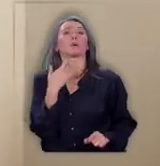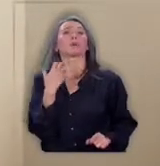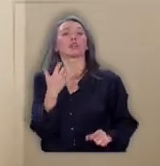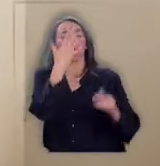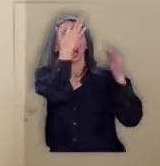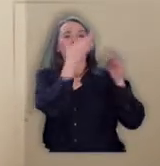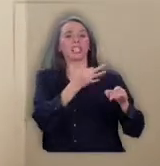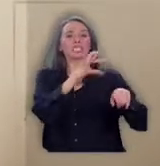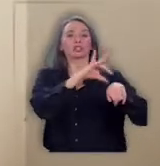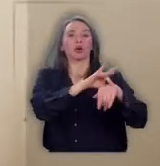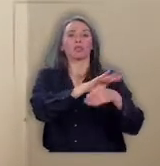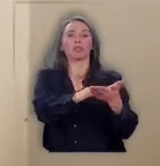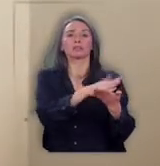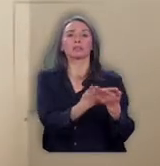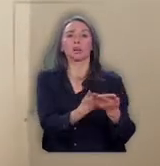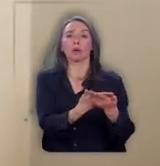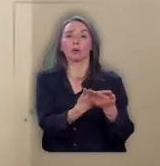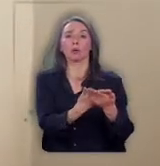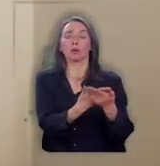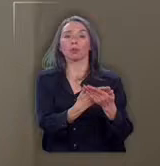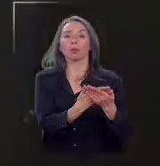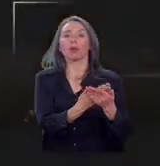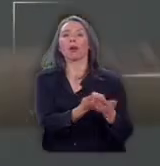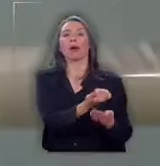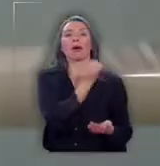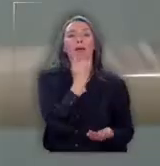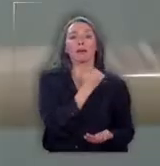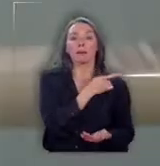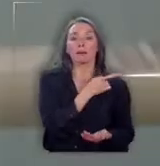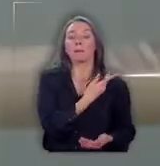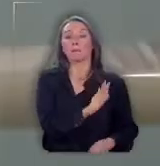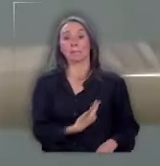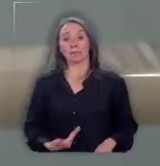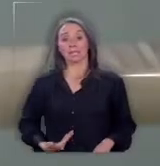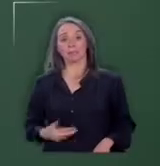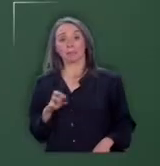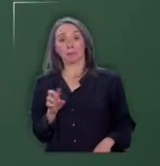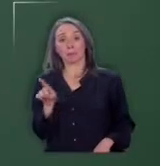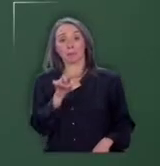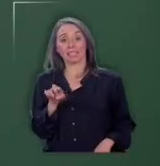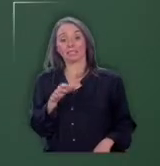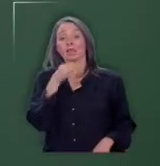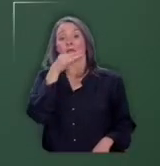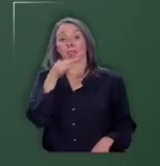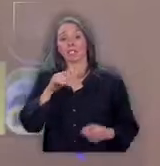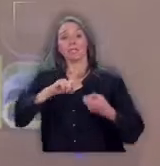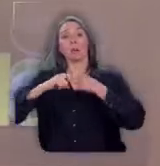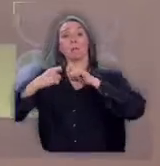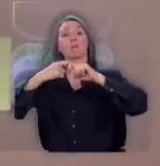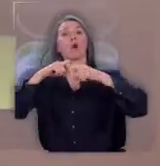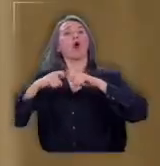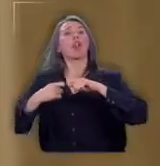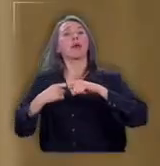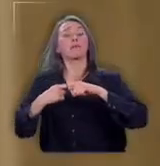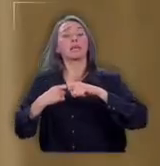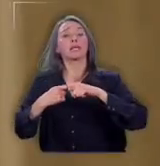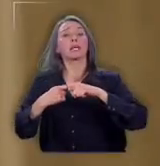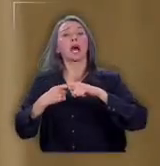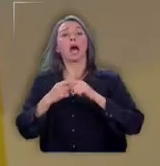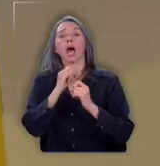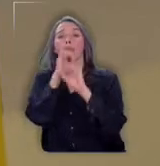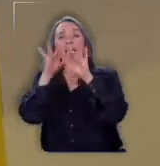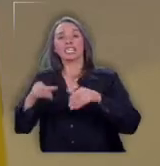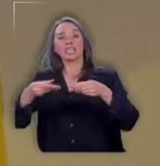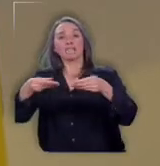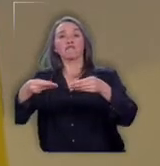sanitarias que se han adoptado de manera errada el presidente del partido socialista lo dice por la polémica que Se generó a raíz de un informe